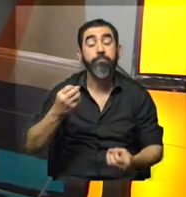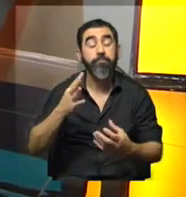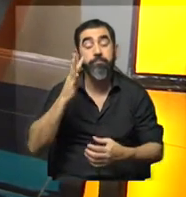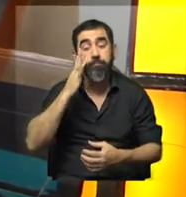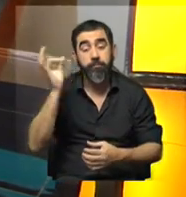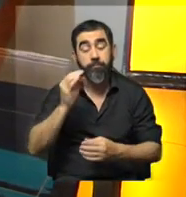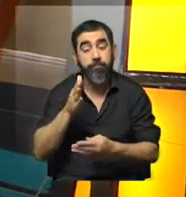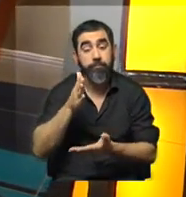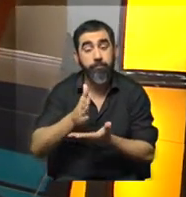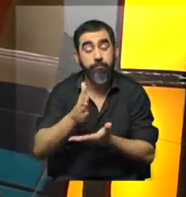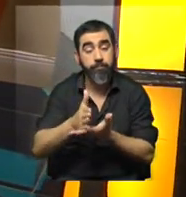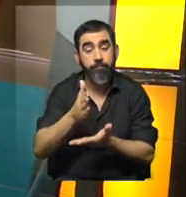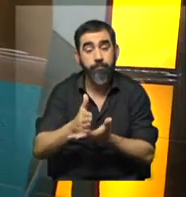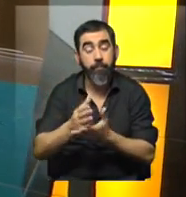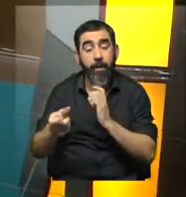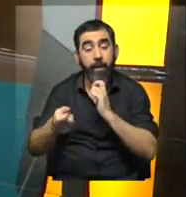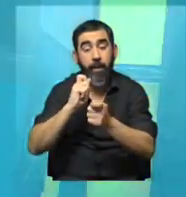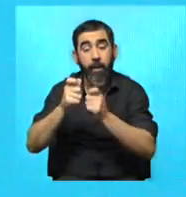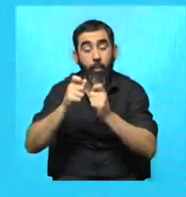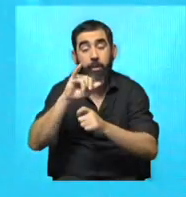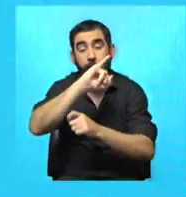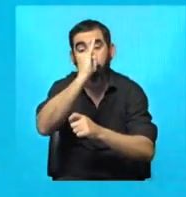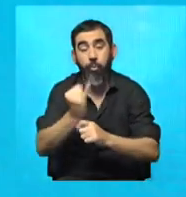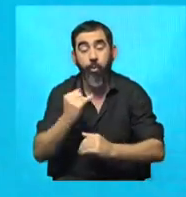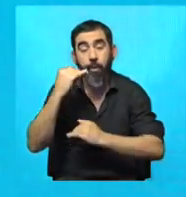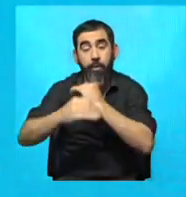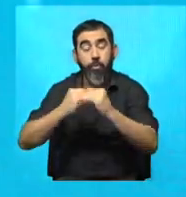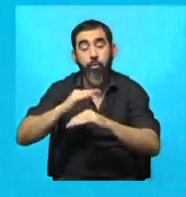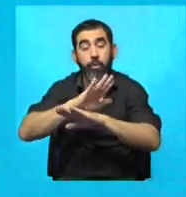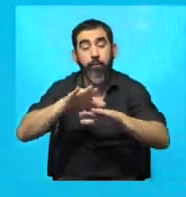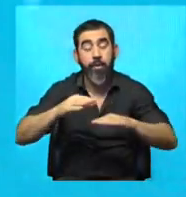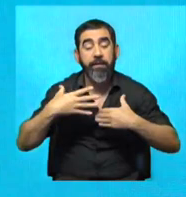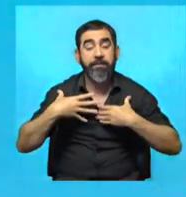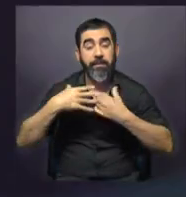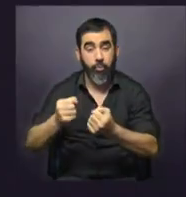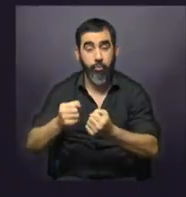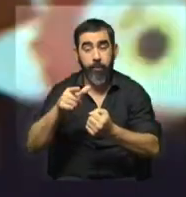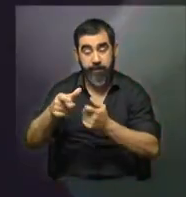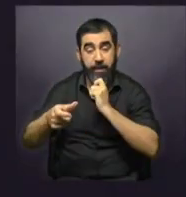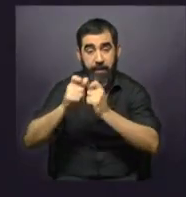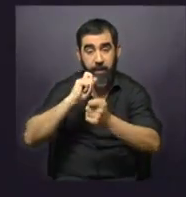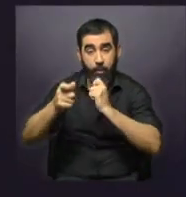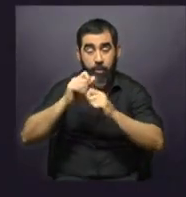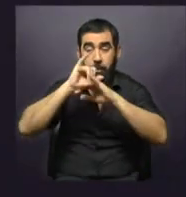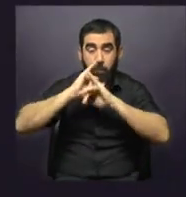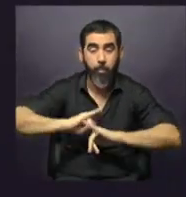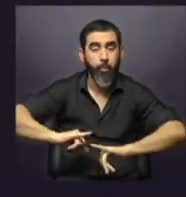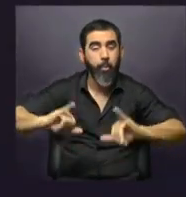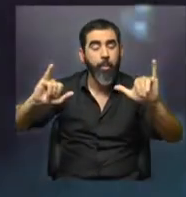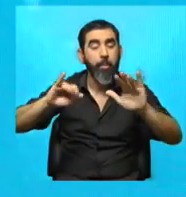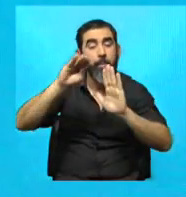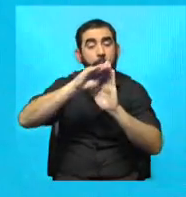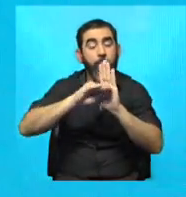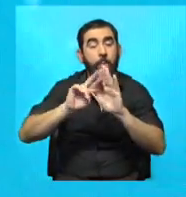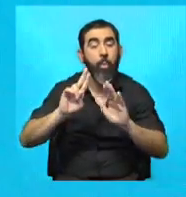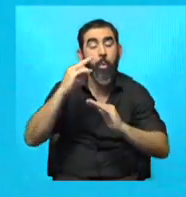de colaborar con la encuesta de Nutrición, Desarrollo Infantil y Salud, que es una encuesta que promueve el programa